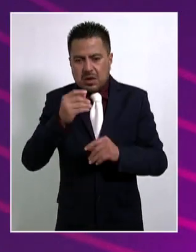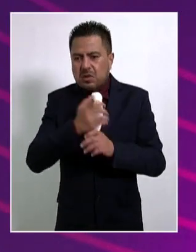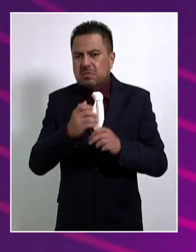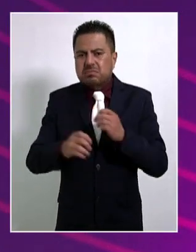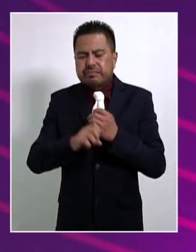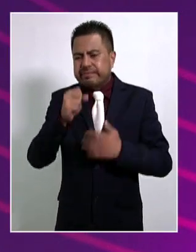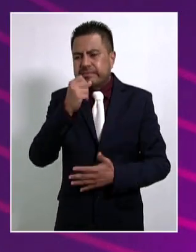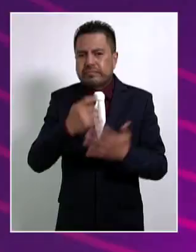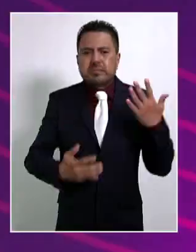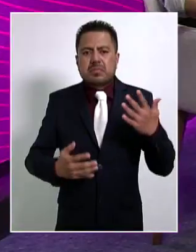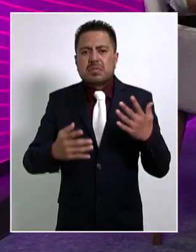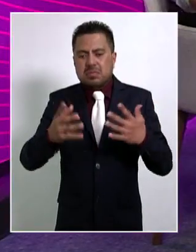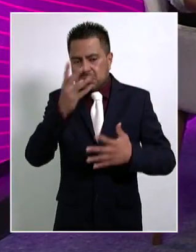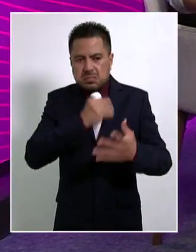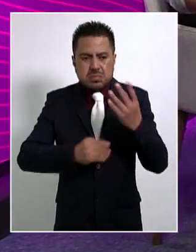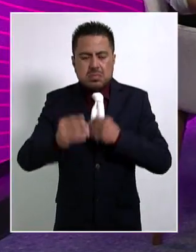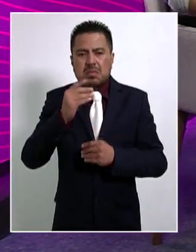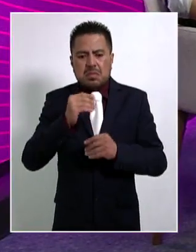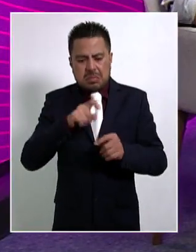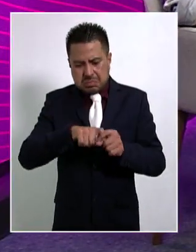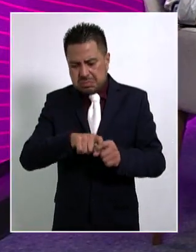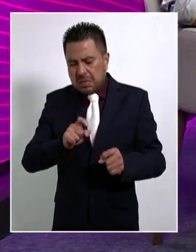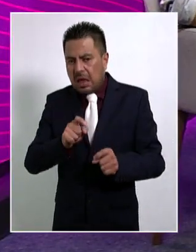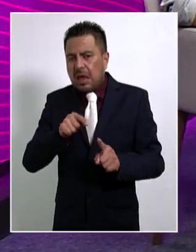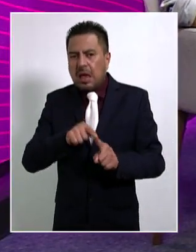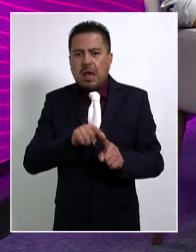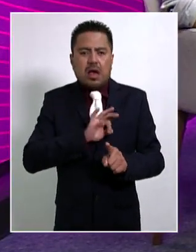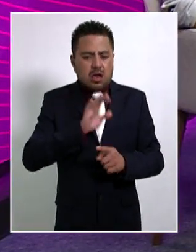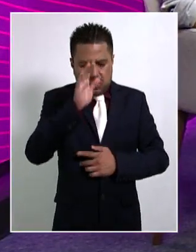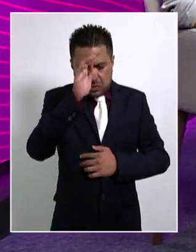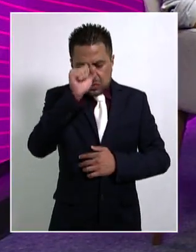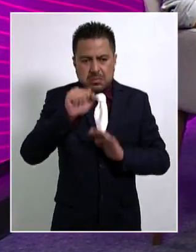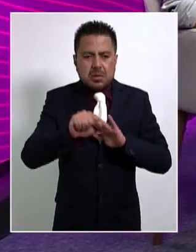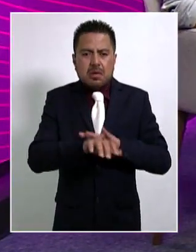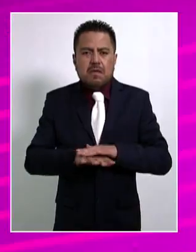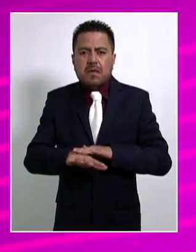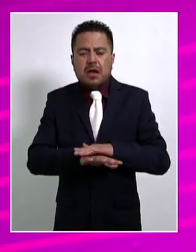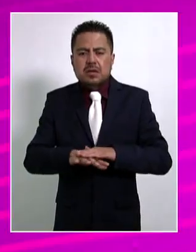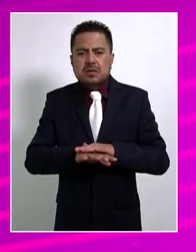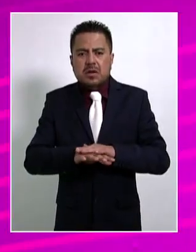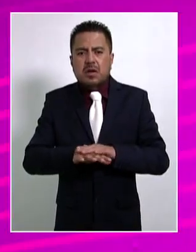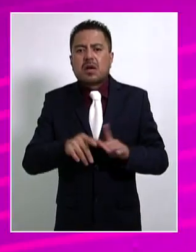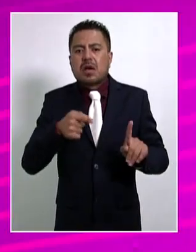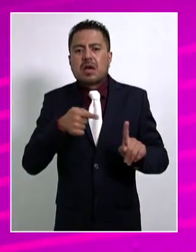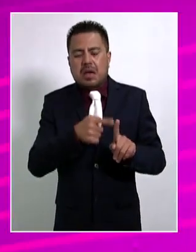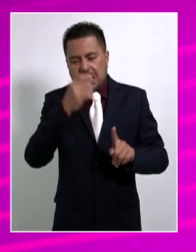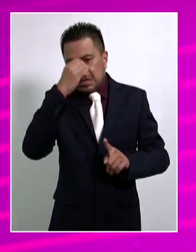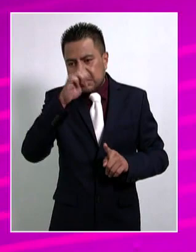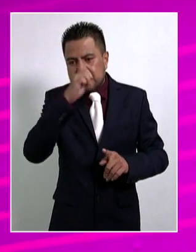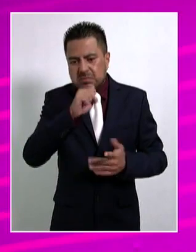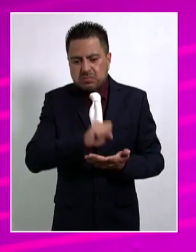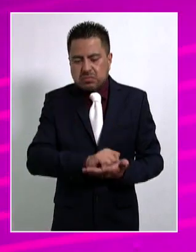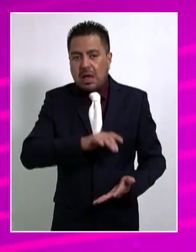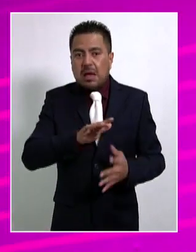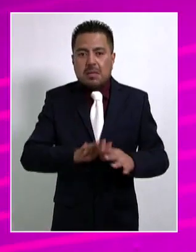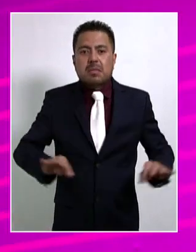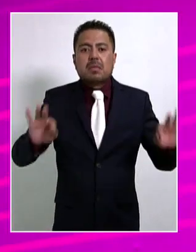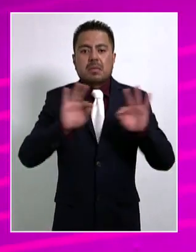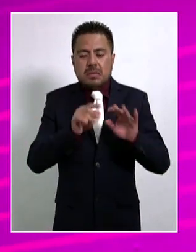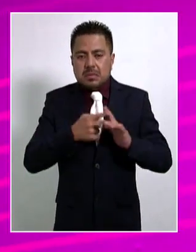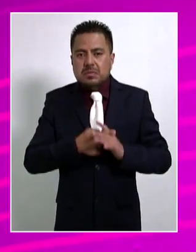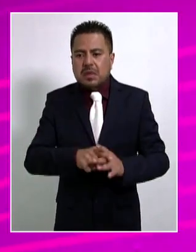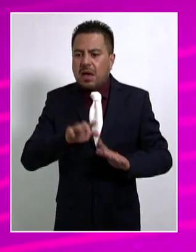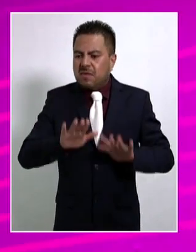cosas. Y lo desaprenden no solamente por medio de los conceptos básicos, sino por medio de la experiencia, que es lo importante. Empiezan